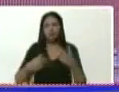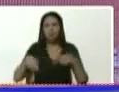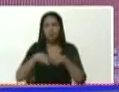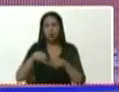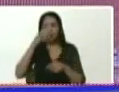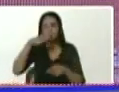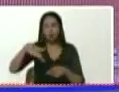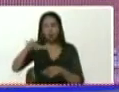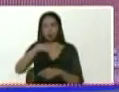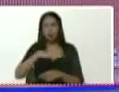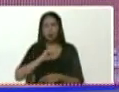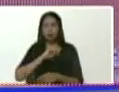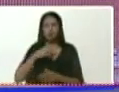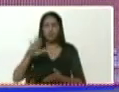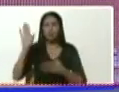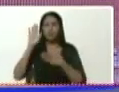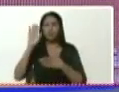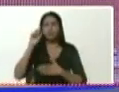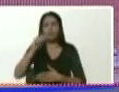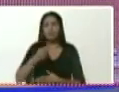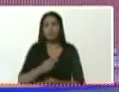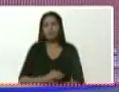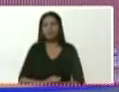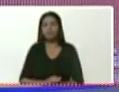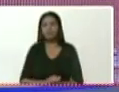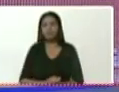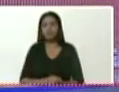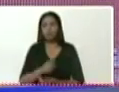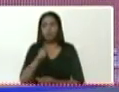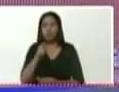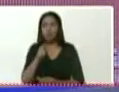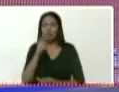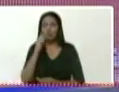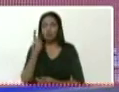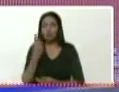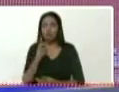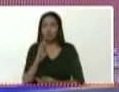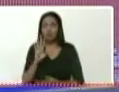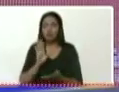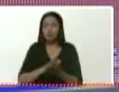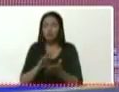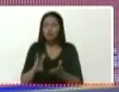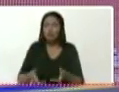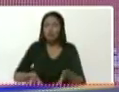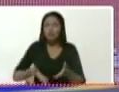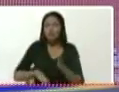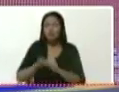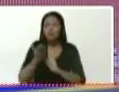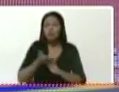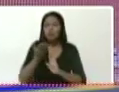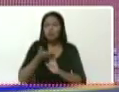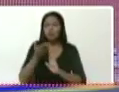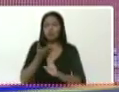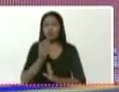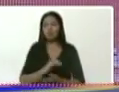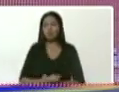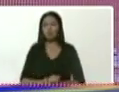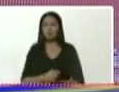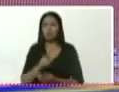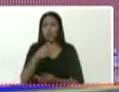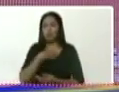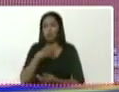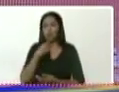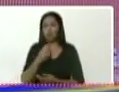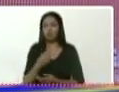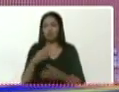Bueno, lo prometido es deuda. Vamos a, fíjense ustedes, muy importante. No se puede